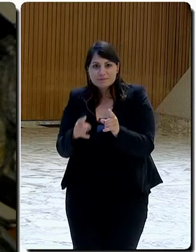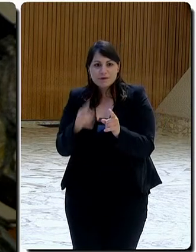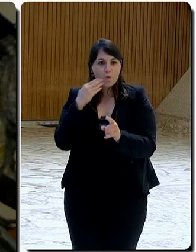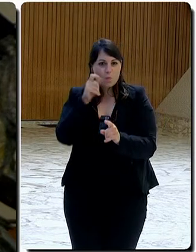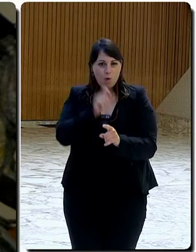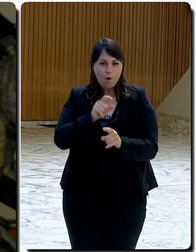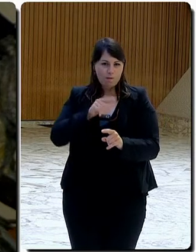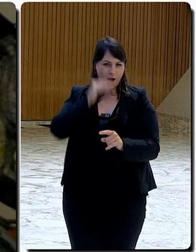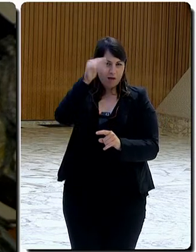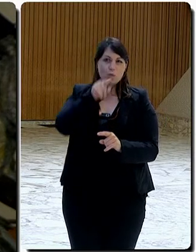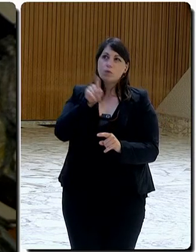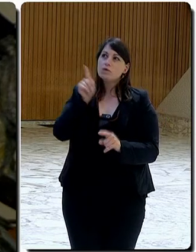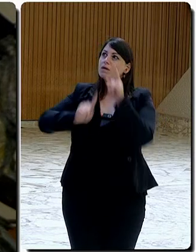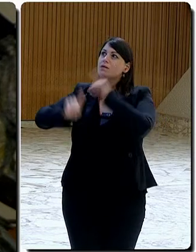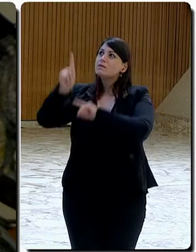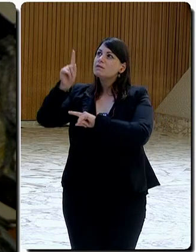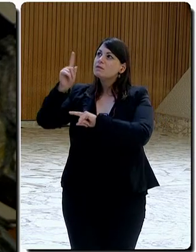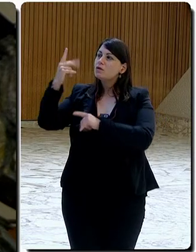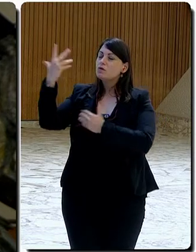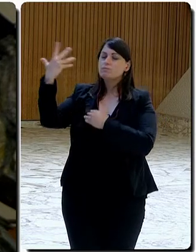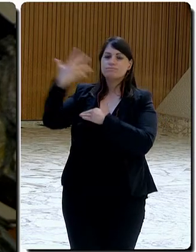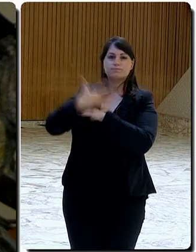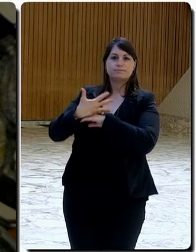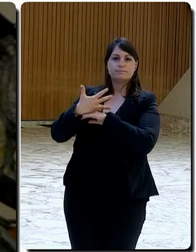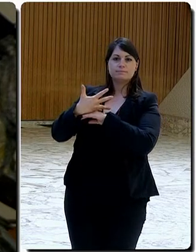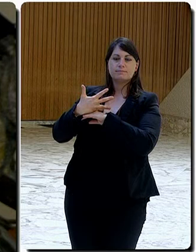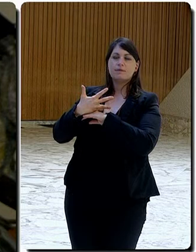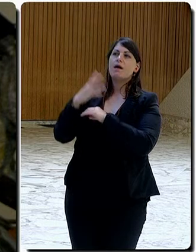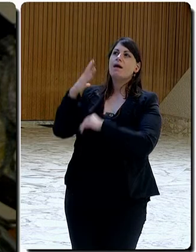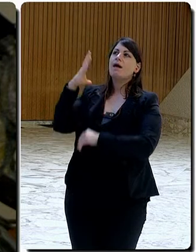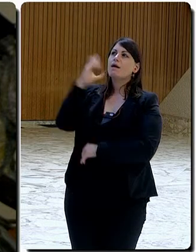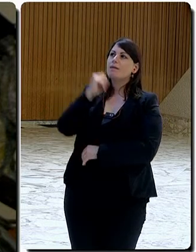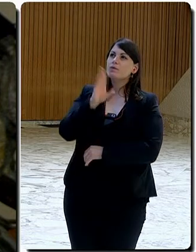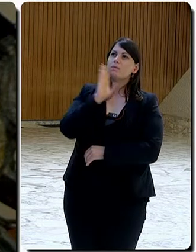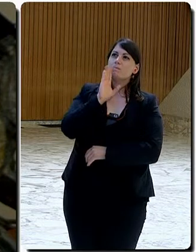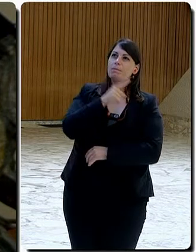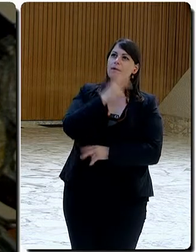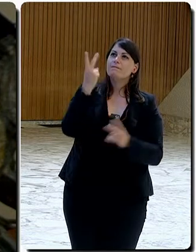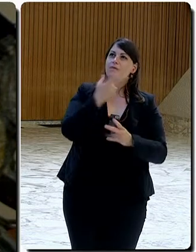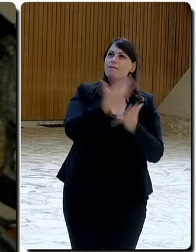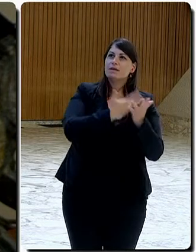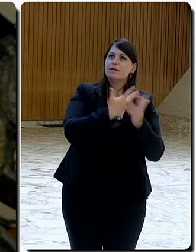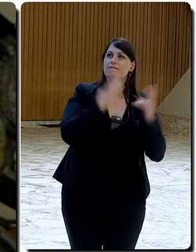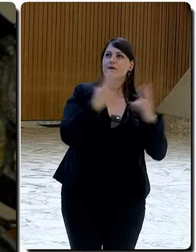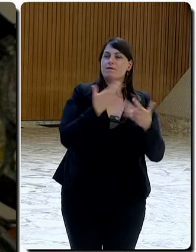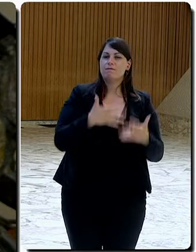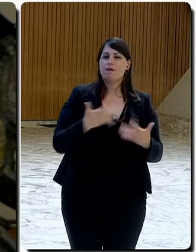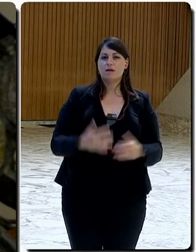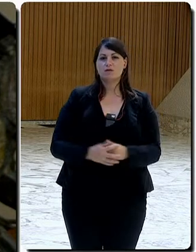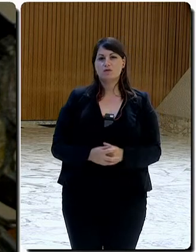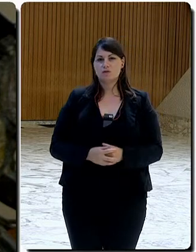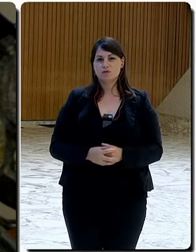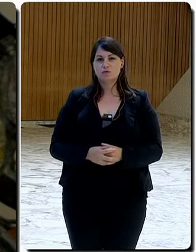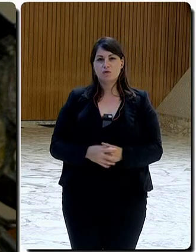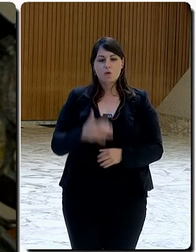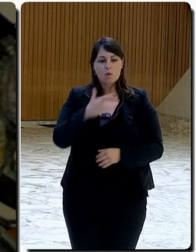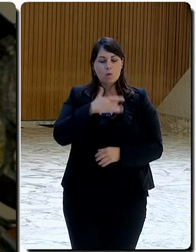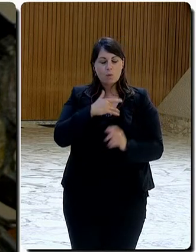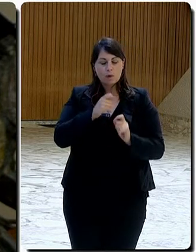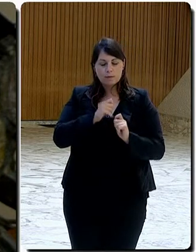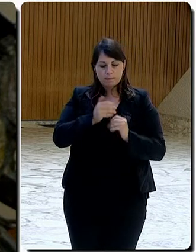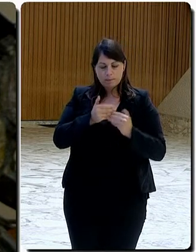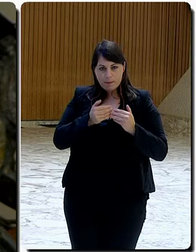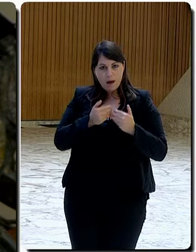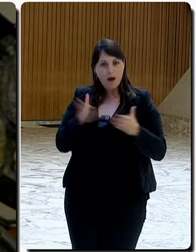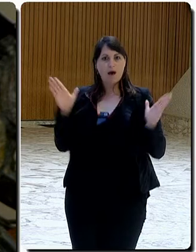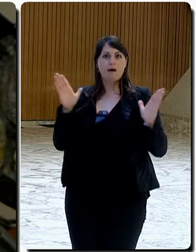padre con su historia y con su vida. Se le abrieron los ojos del corazón y siguió los pasos de su